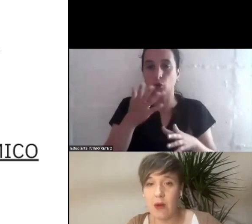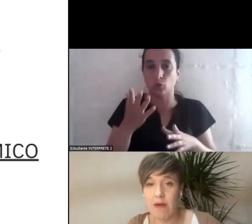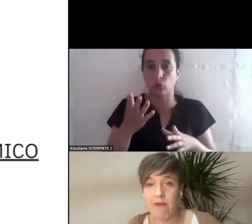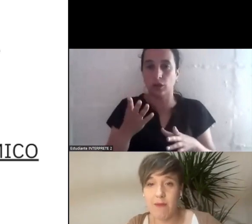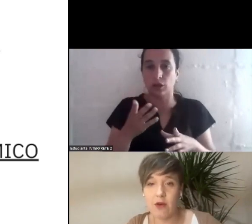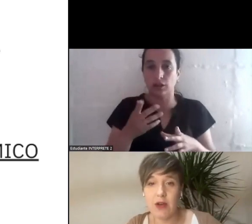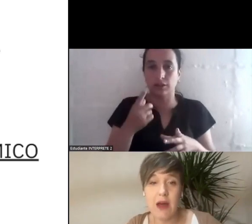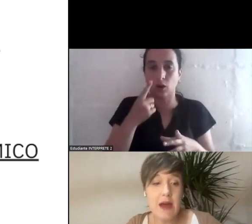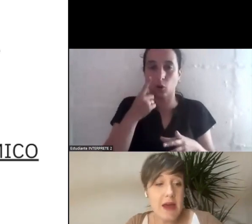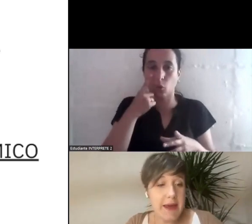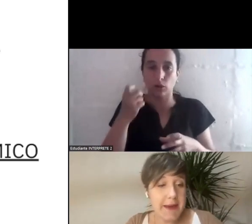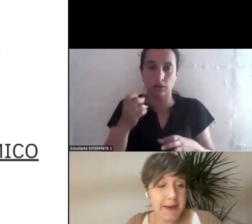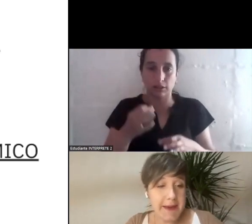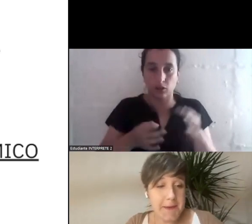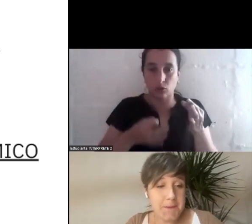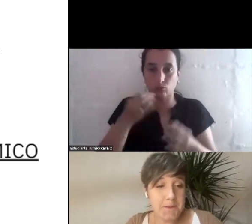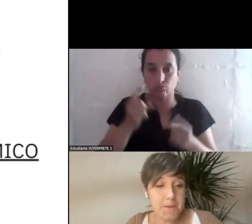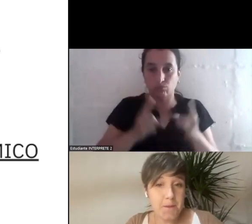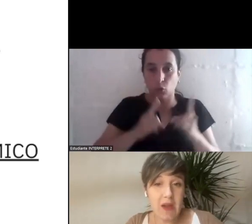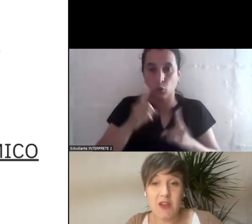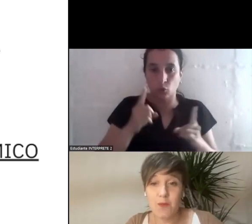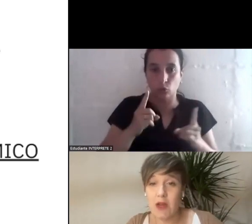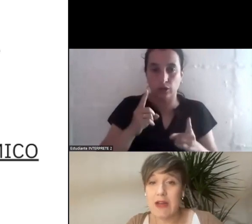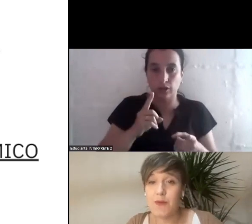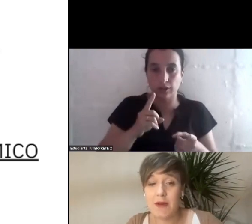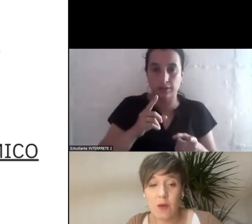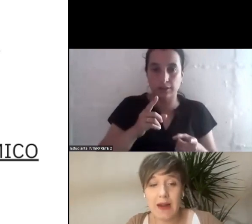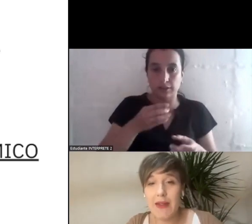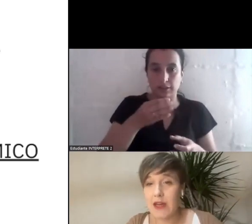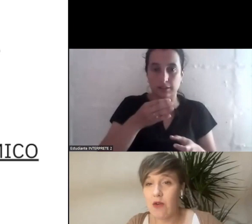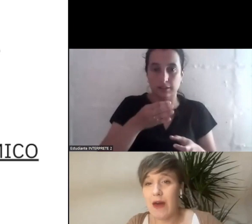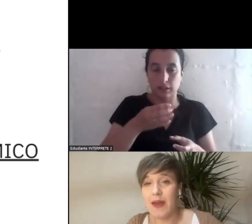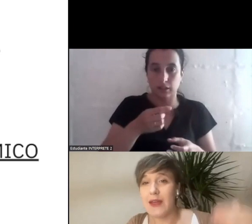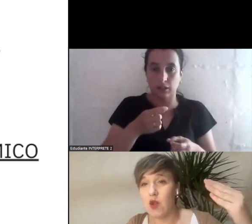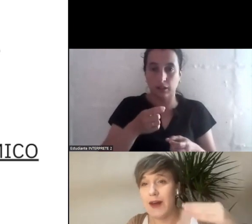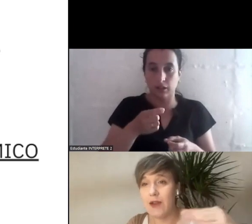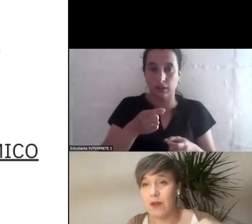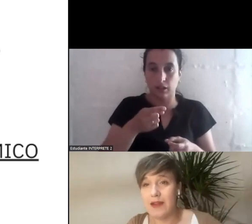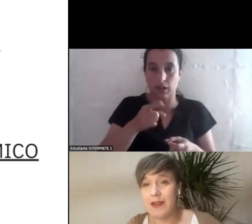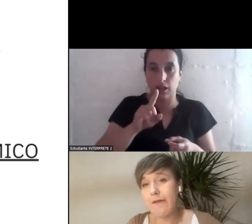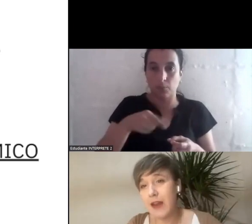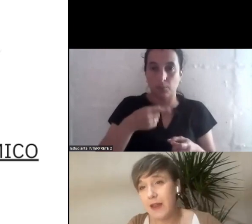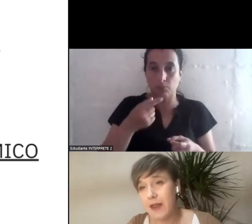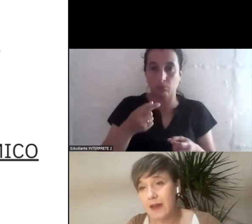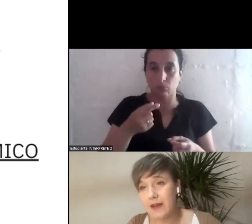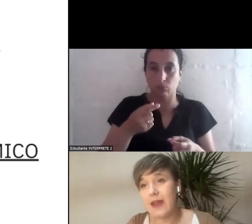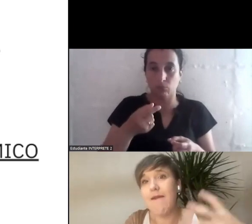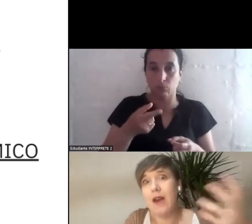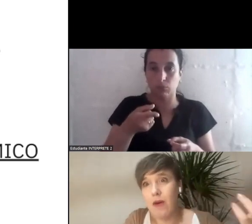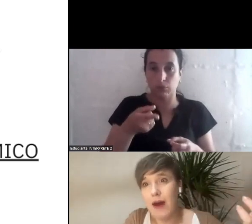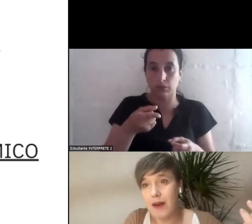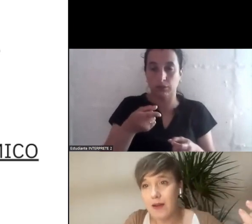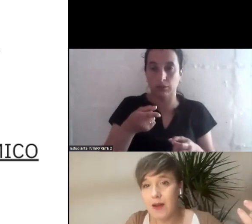se denomina de una forma u otra. Después hay unas pruebas combinadas que lo que hacen es tomar todas estas referencias y evaluar